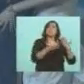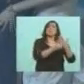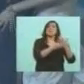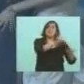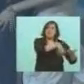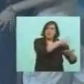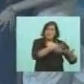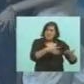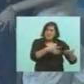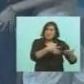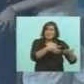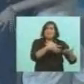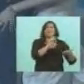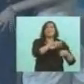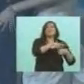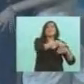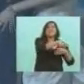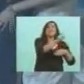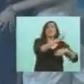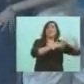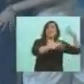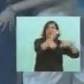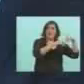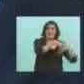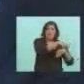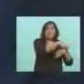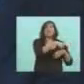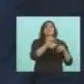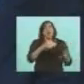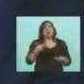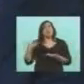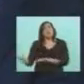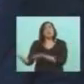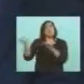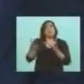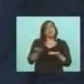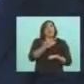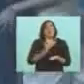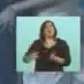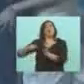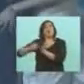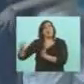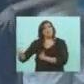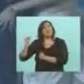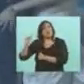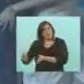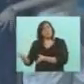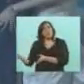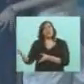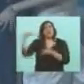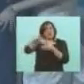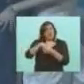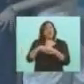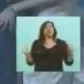Planificación en el sector urbanístico y de obras públicas y también vamos a invitar al gobierno de la ciudad para que forme parte de ese